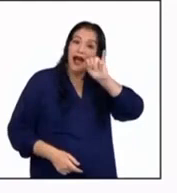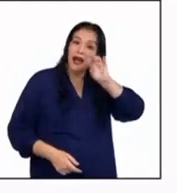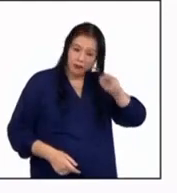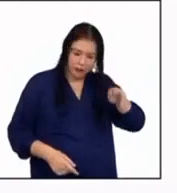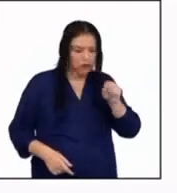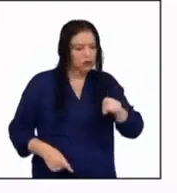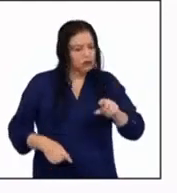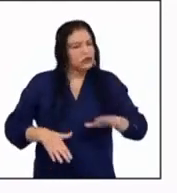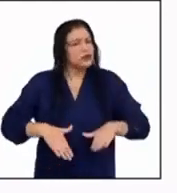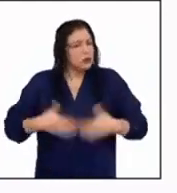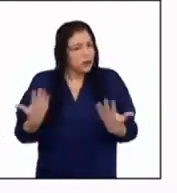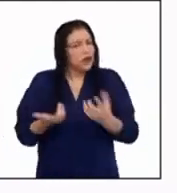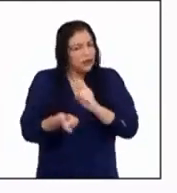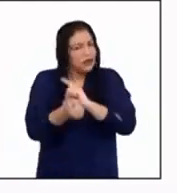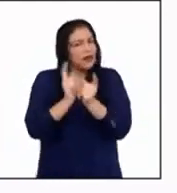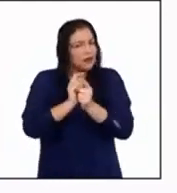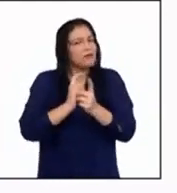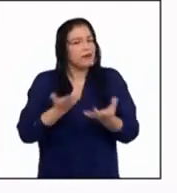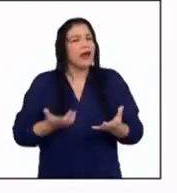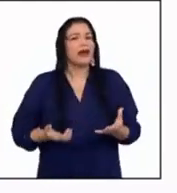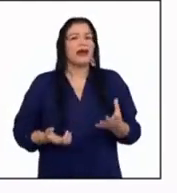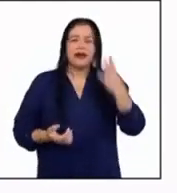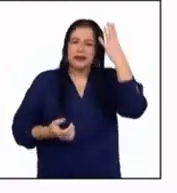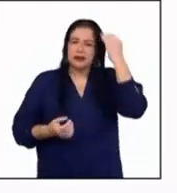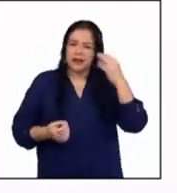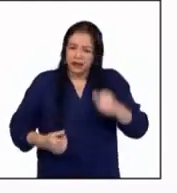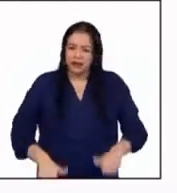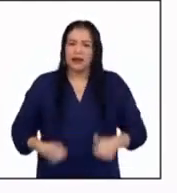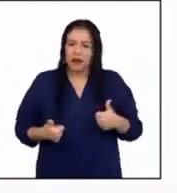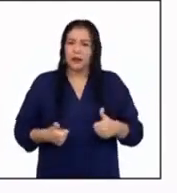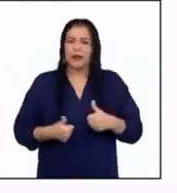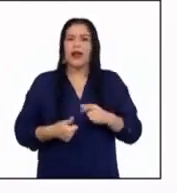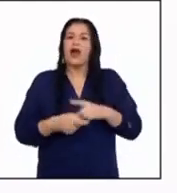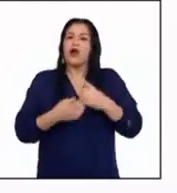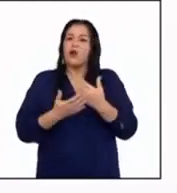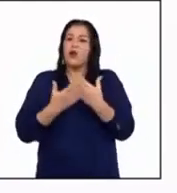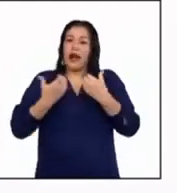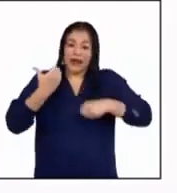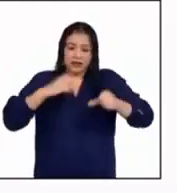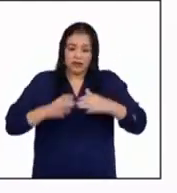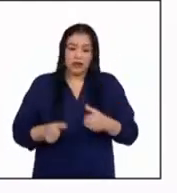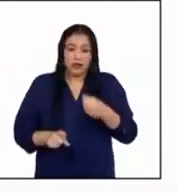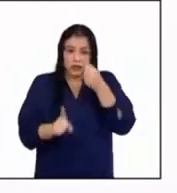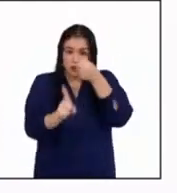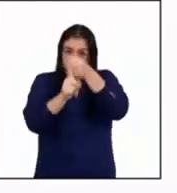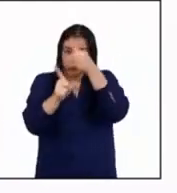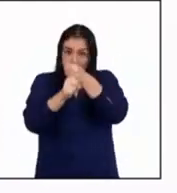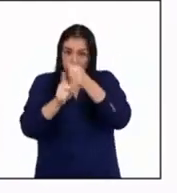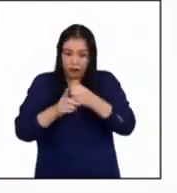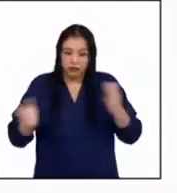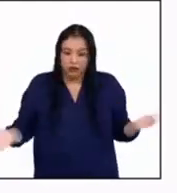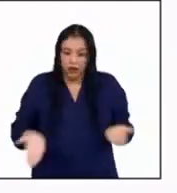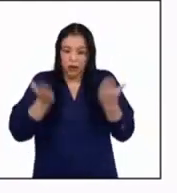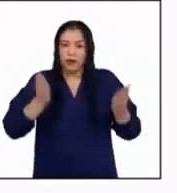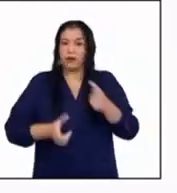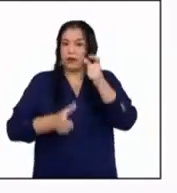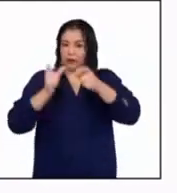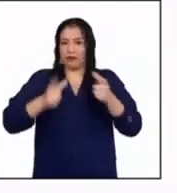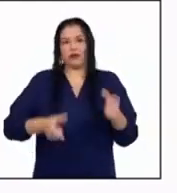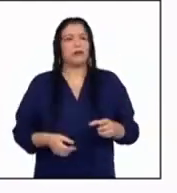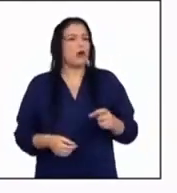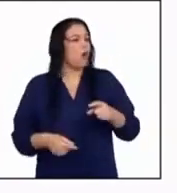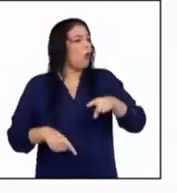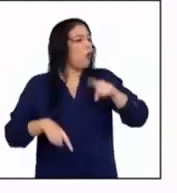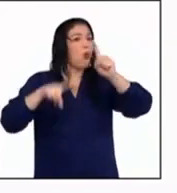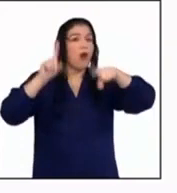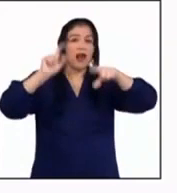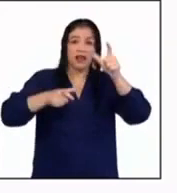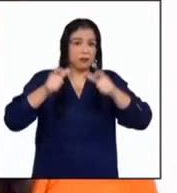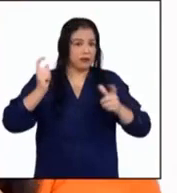cambiar a través de acciones concretas promovidas por las personas, pero no cualquier tipo de persona.